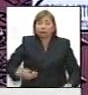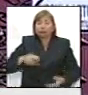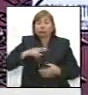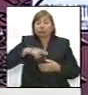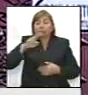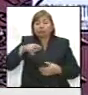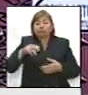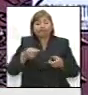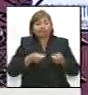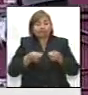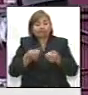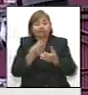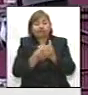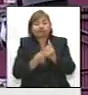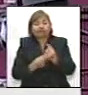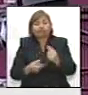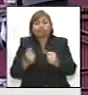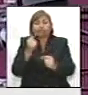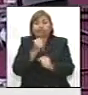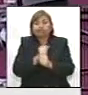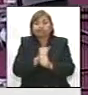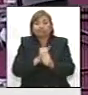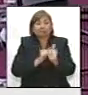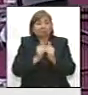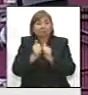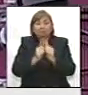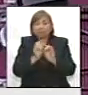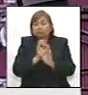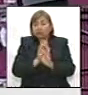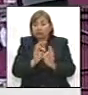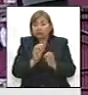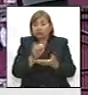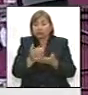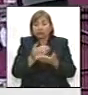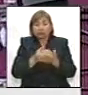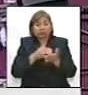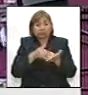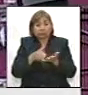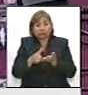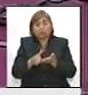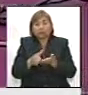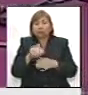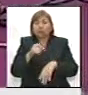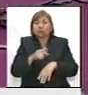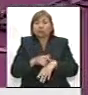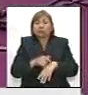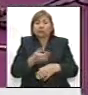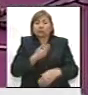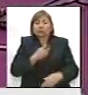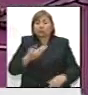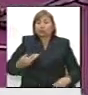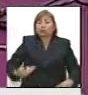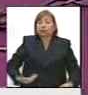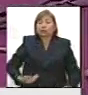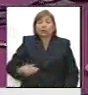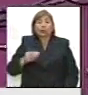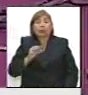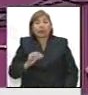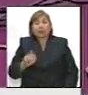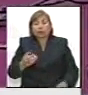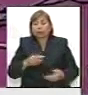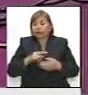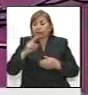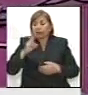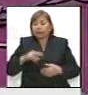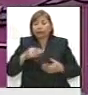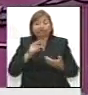son funcionarios de confianza que ingresan sin concurso público, por lo que su cese corresponde al gobernador regional. El